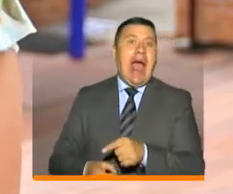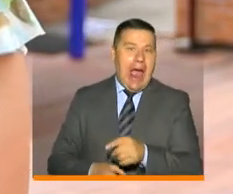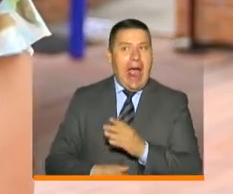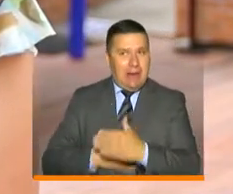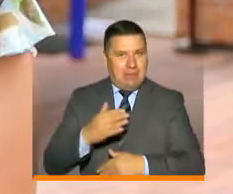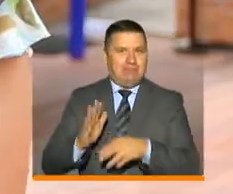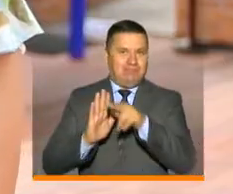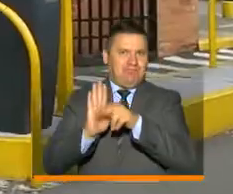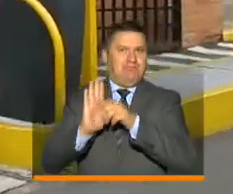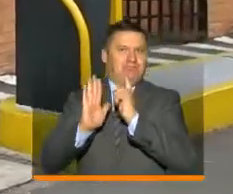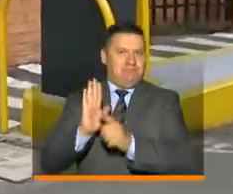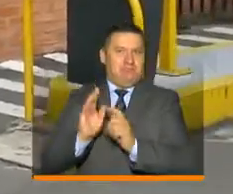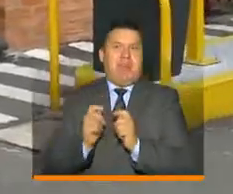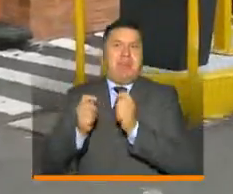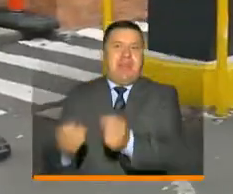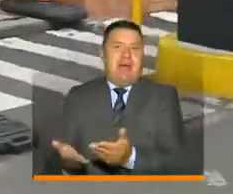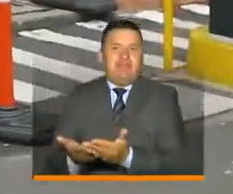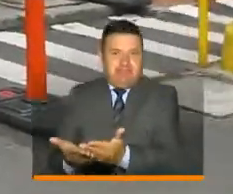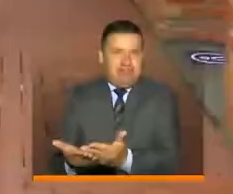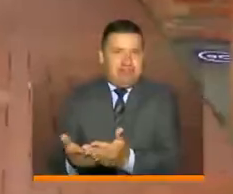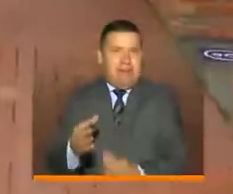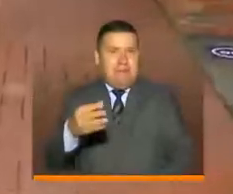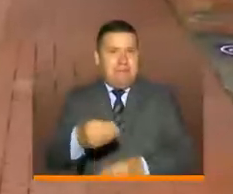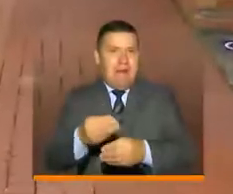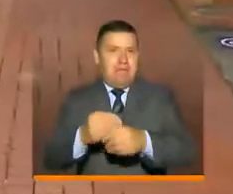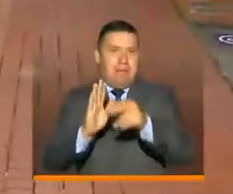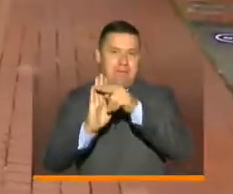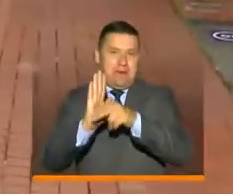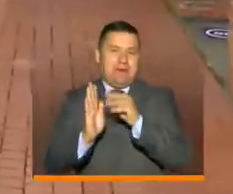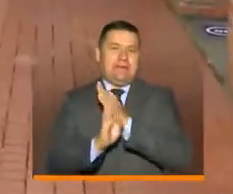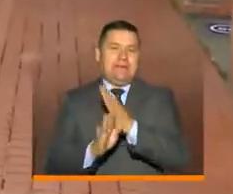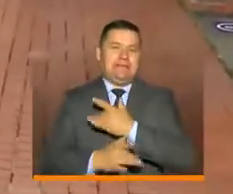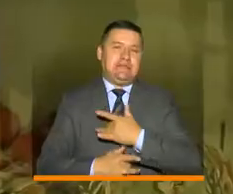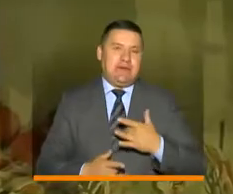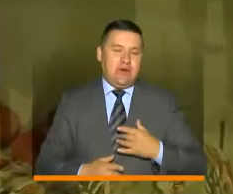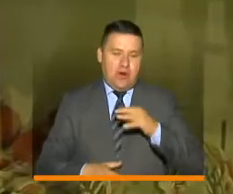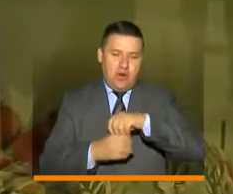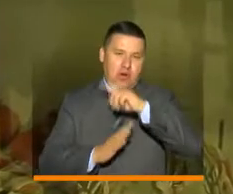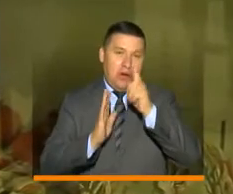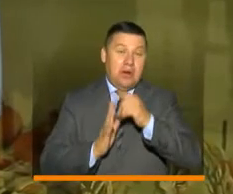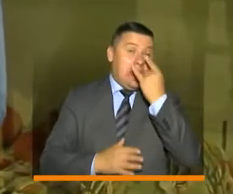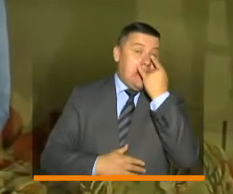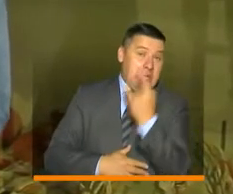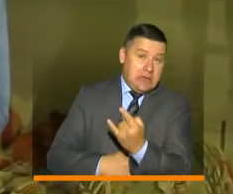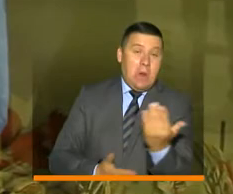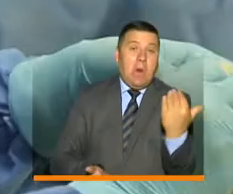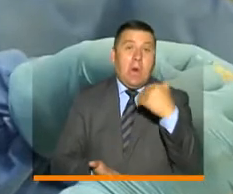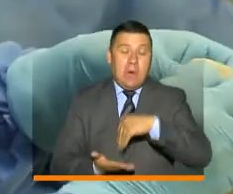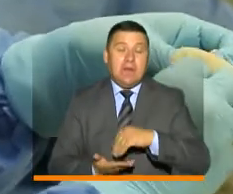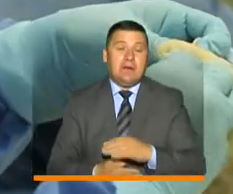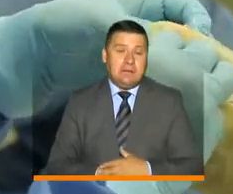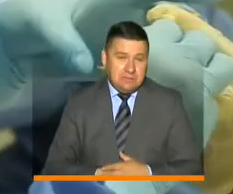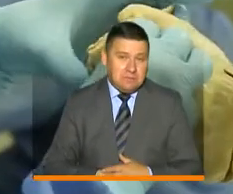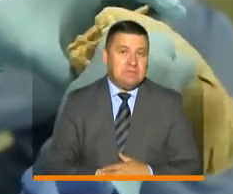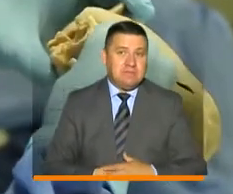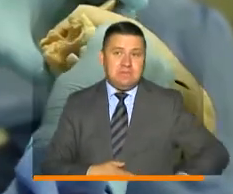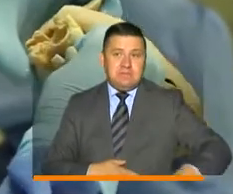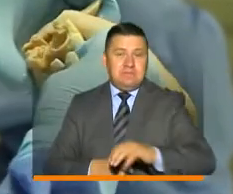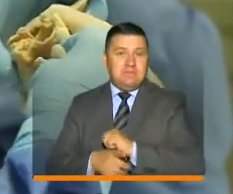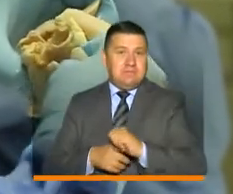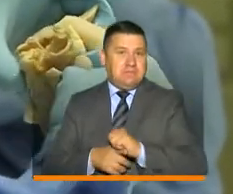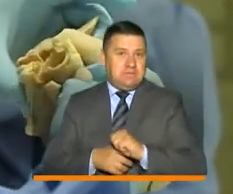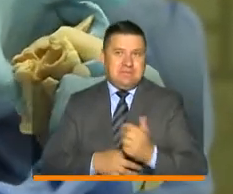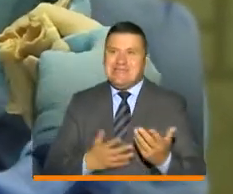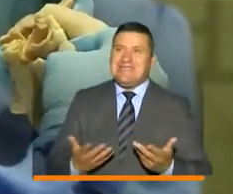nosotros hemos dado todo para implementar este protocolo de bioseguridad. Interesante el volver a unas prácticas